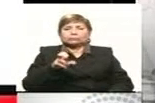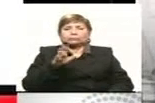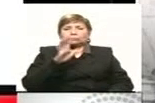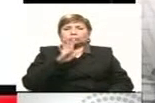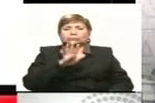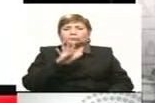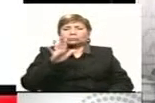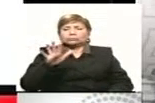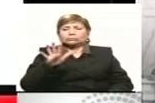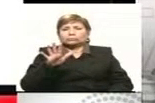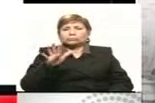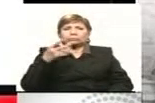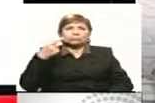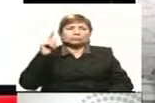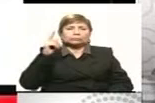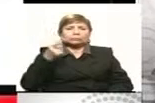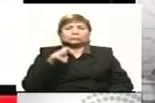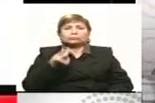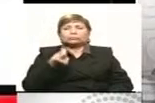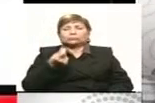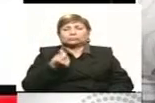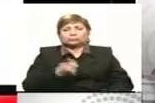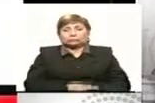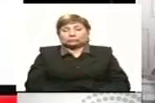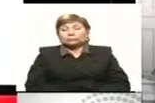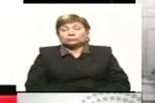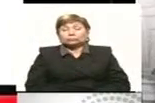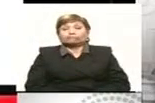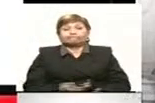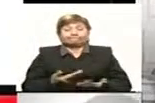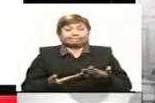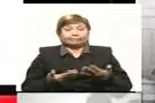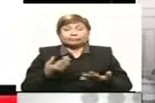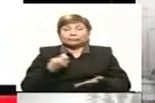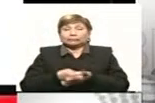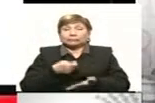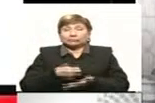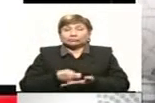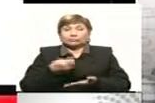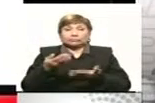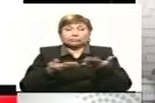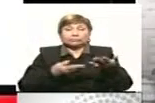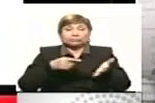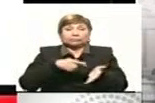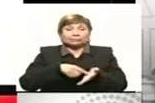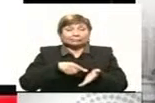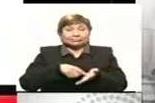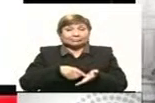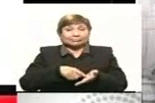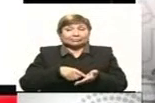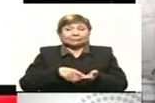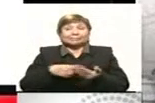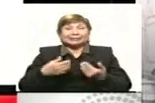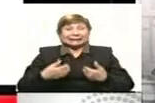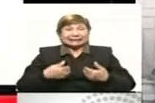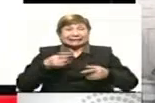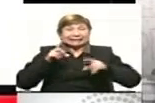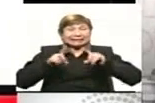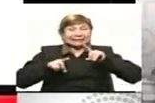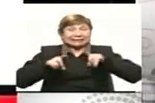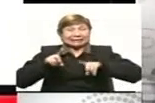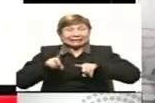155 millones de soles, ¿no? Aquí, y tiene un pago de servicio de la deuda también, porque han tenido algunos